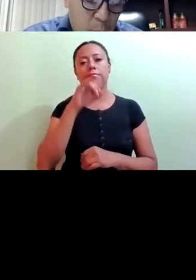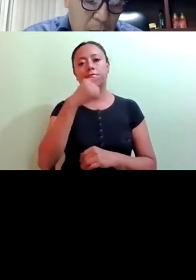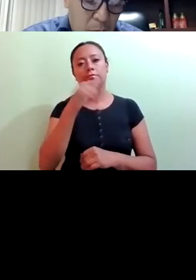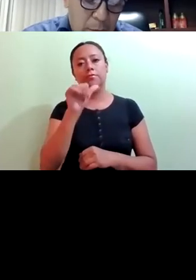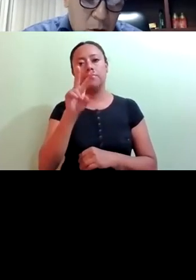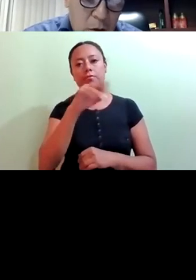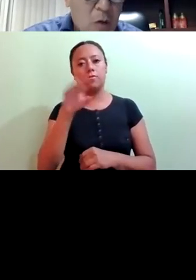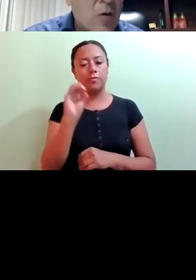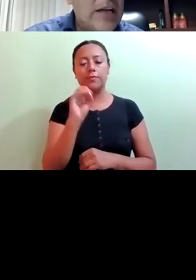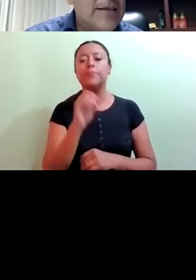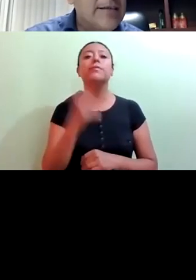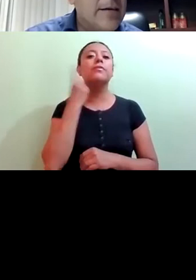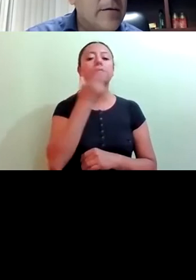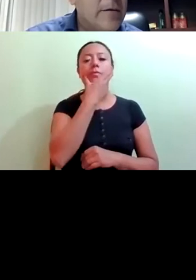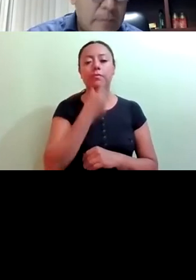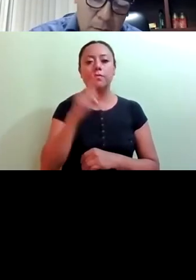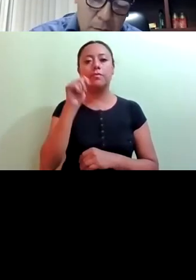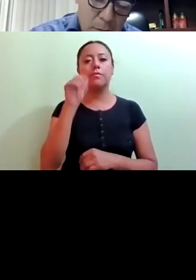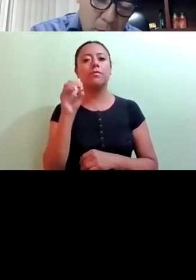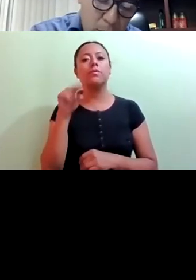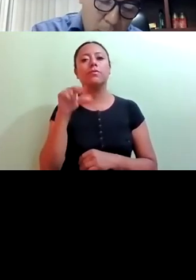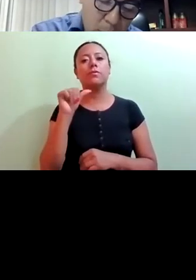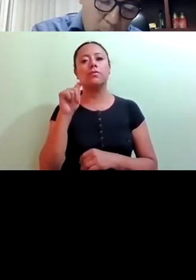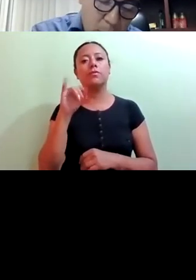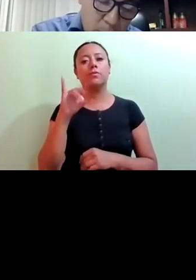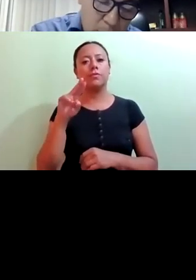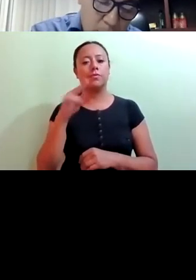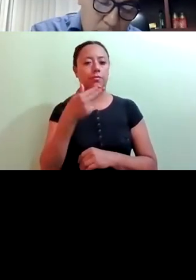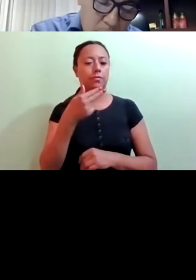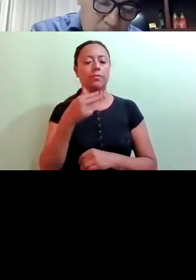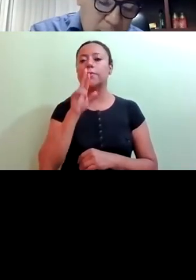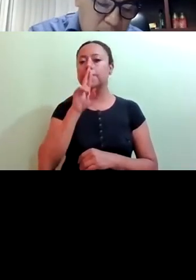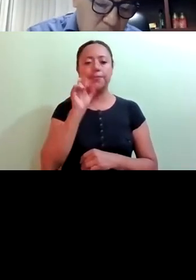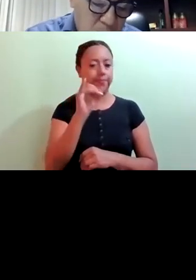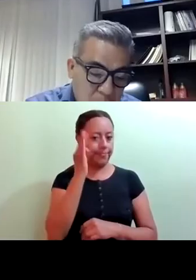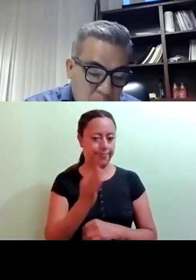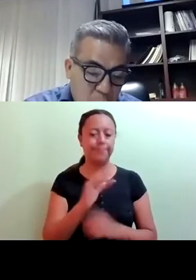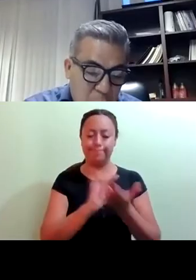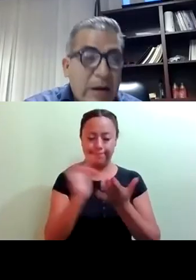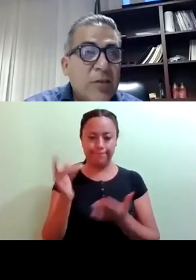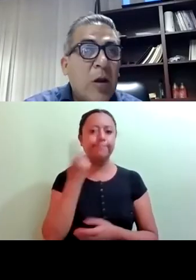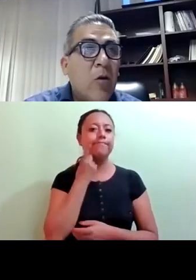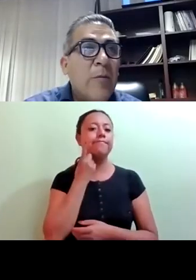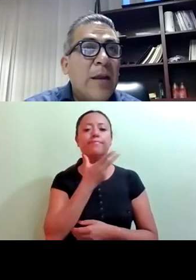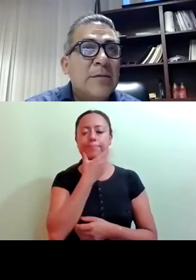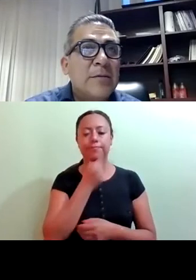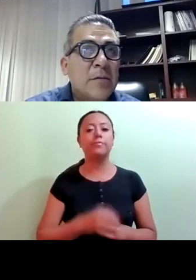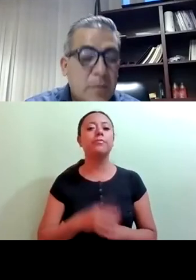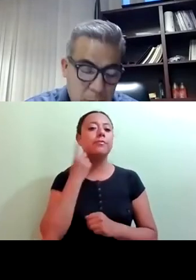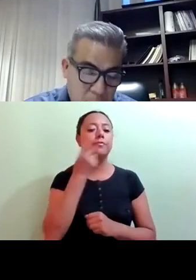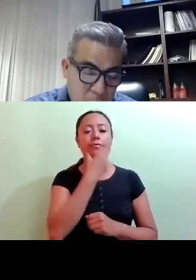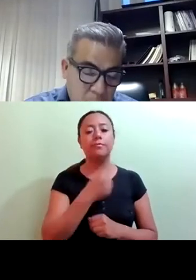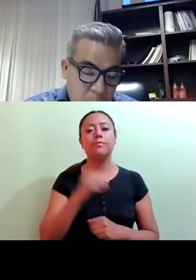Diputado Armando Donatío González Cace. Donatío González, a favor. Gracias, diputado. Diputado Ernesto Alarcón Jiménez.